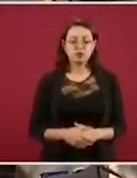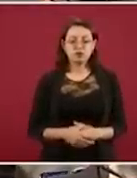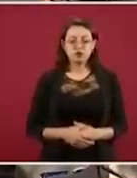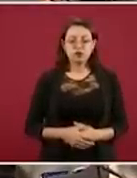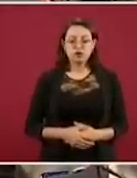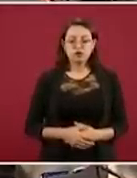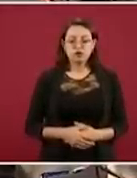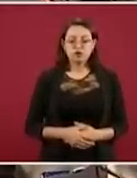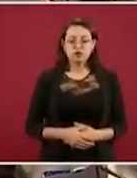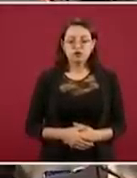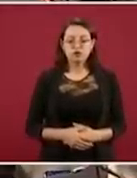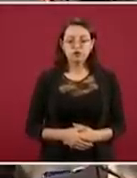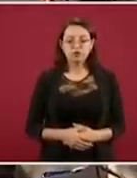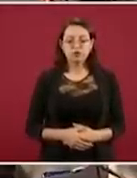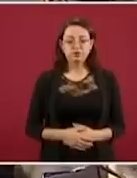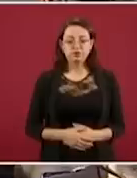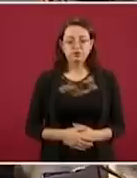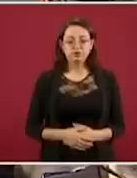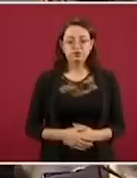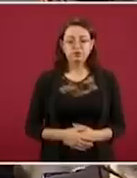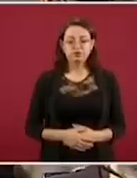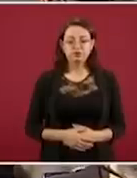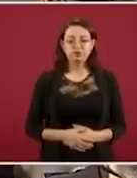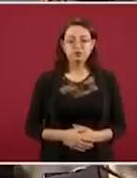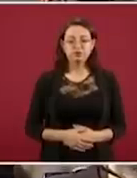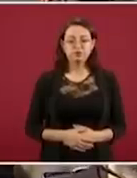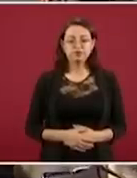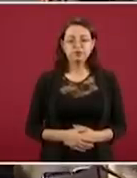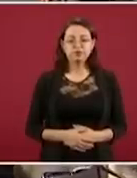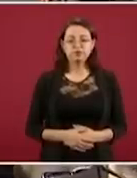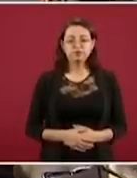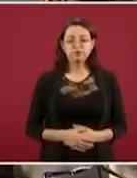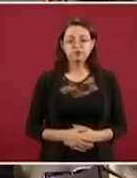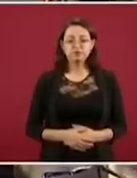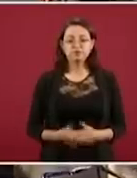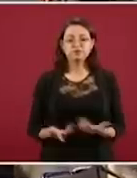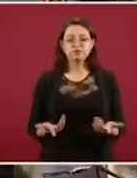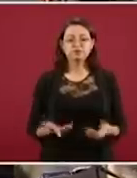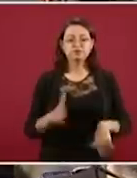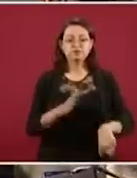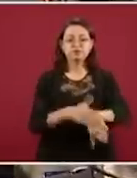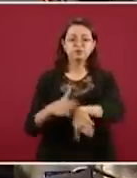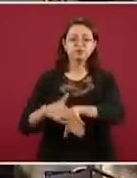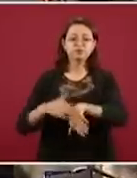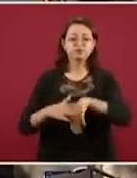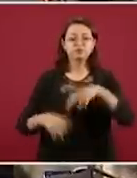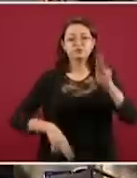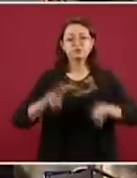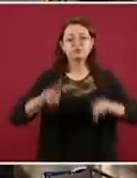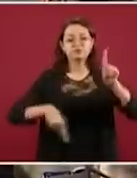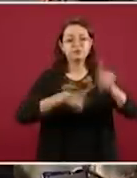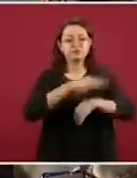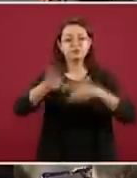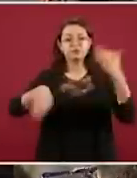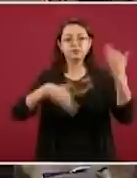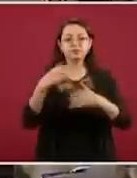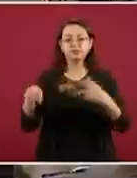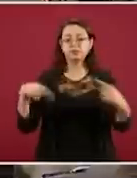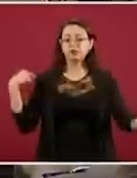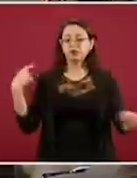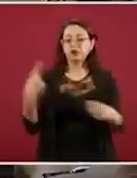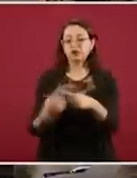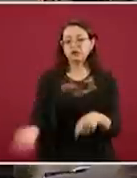Esto es para reforzar los públicos de todos los niveles. Estamos por cumplir un año